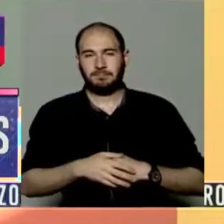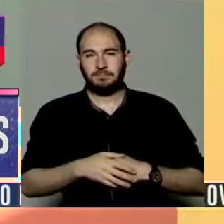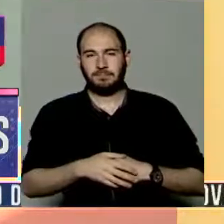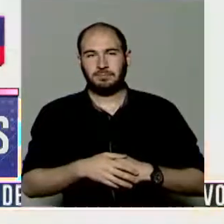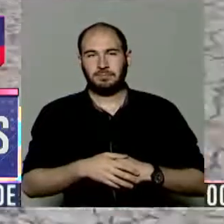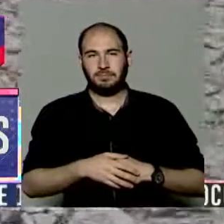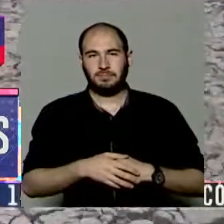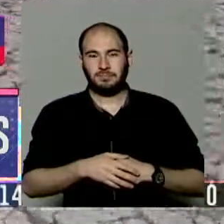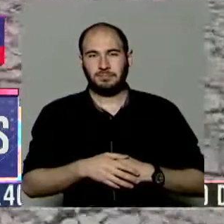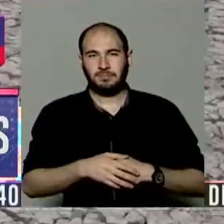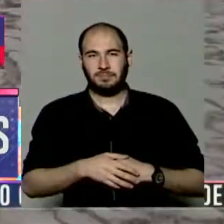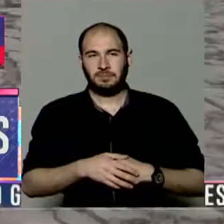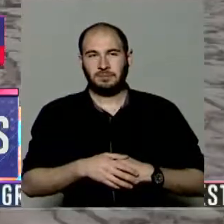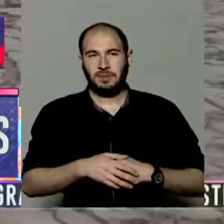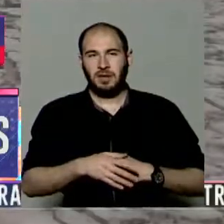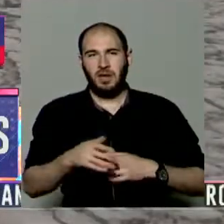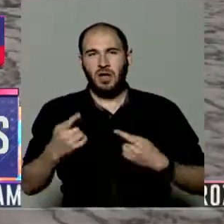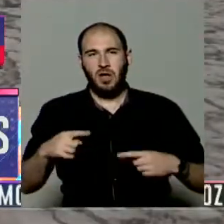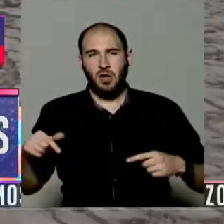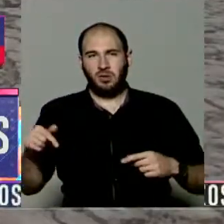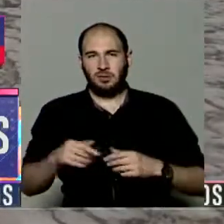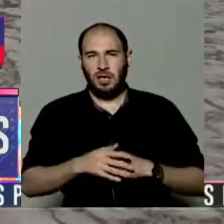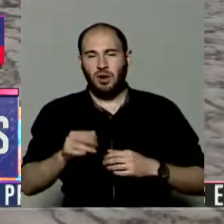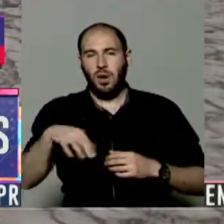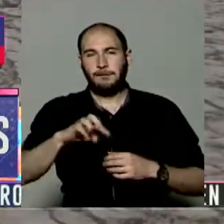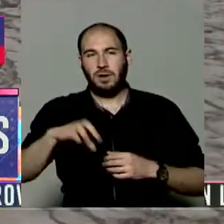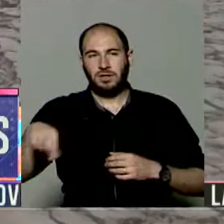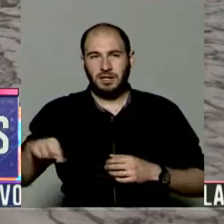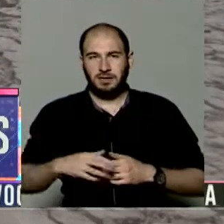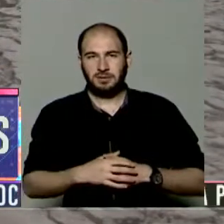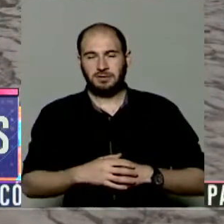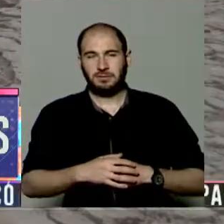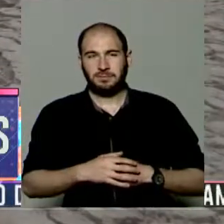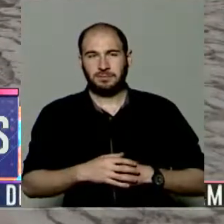en realidad la situación de Potrerillos